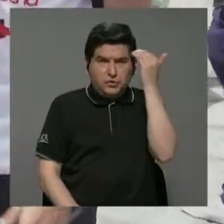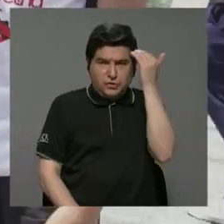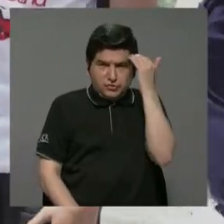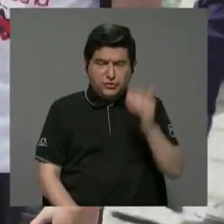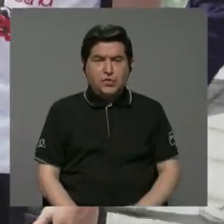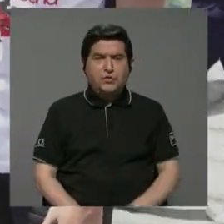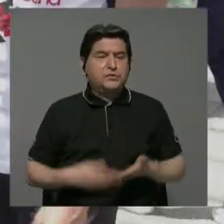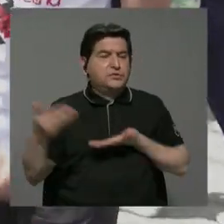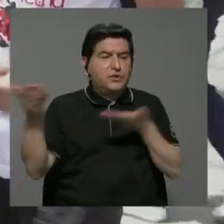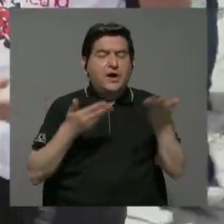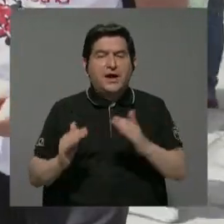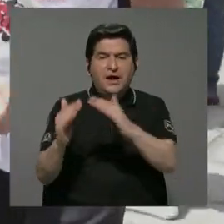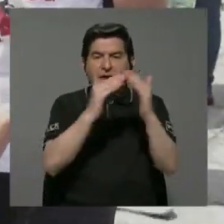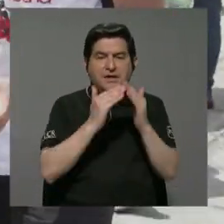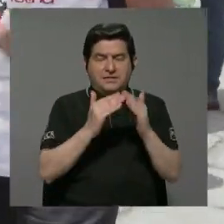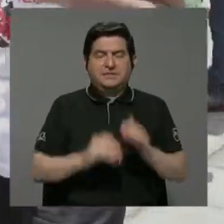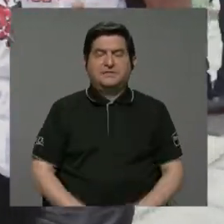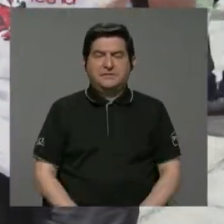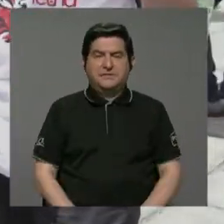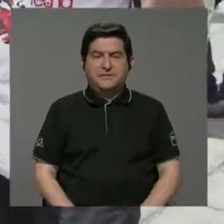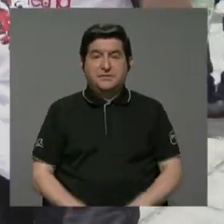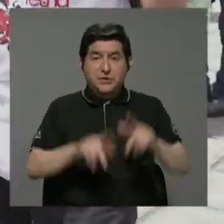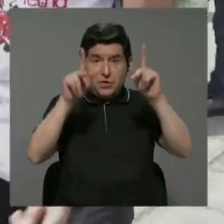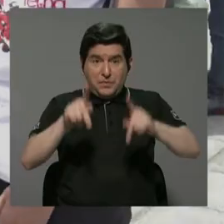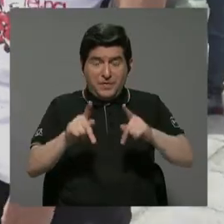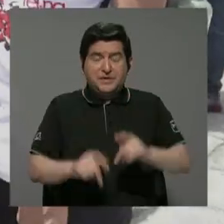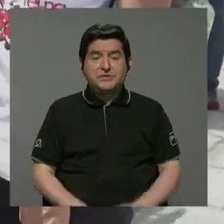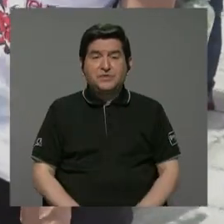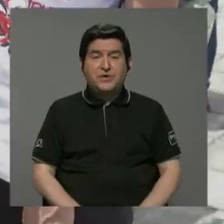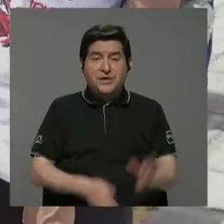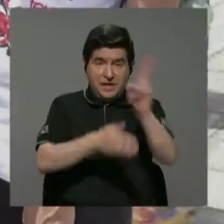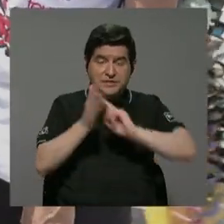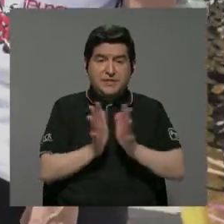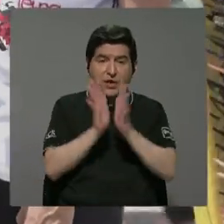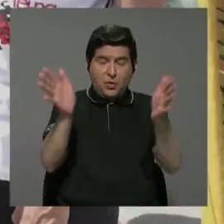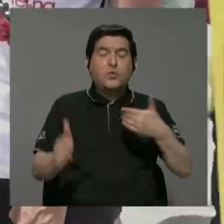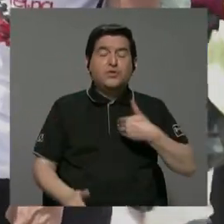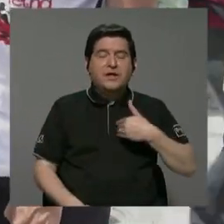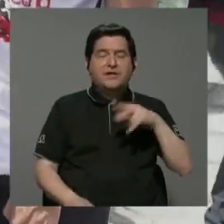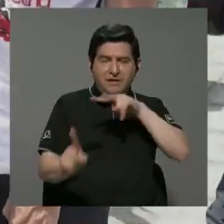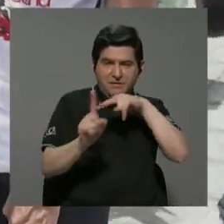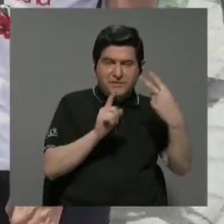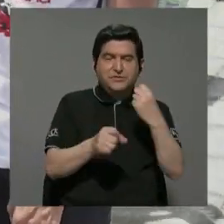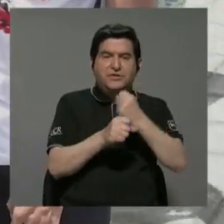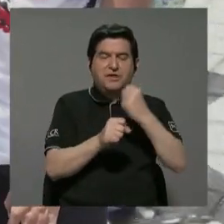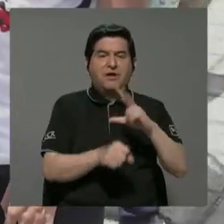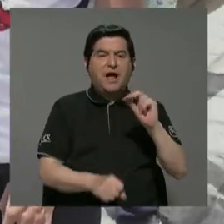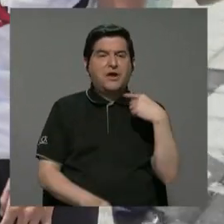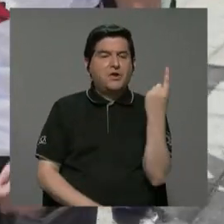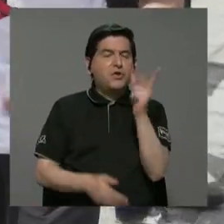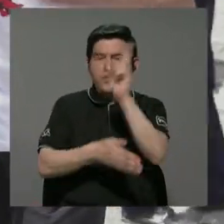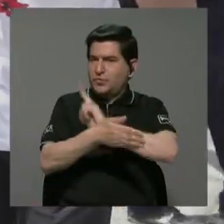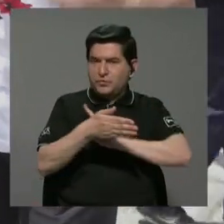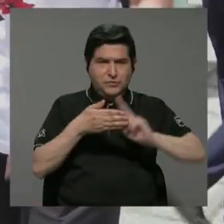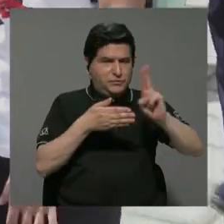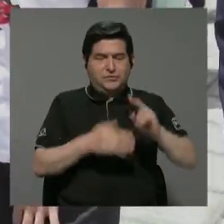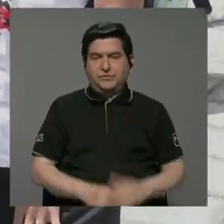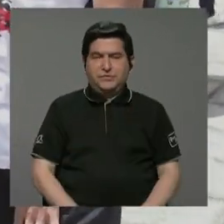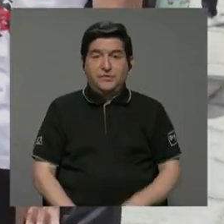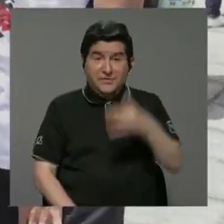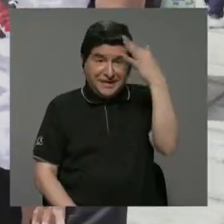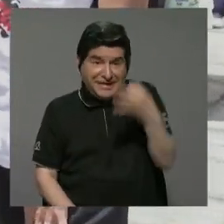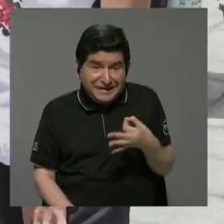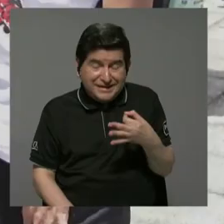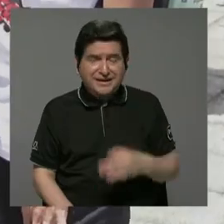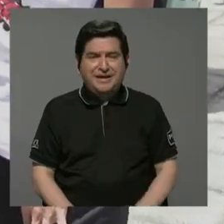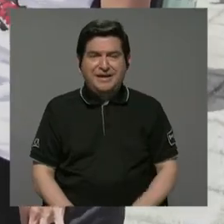poner el servicio a la comunidad. Y las universidades, las personas que salen de las subpúblicas, tenemos esa visión de trabajar más allá de las universidades, y creo